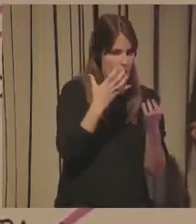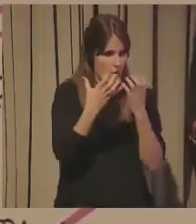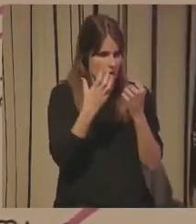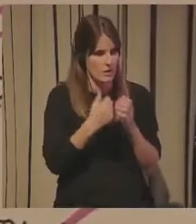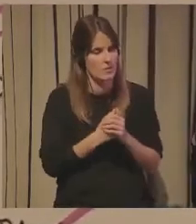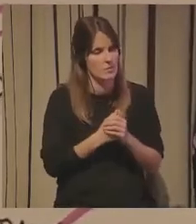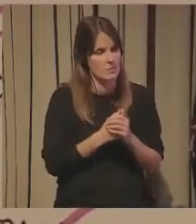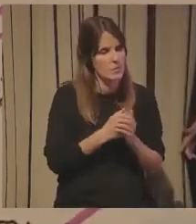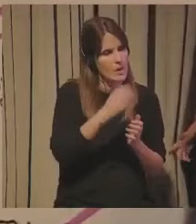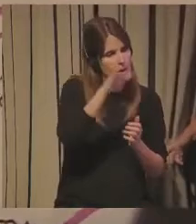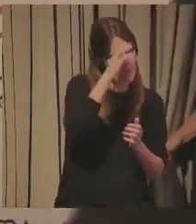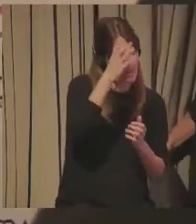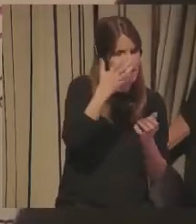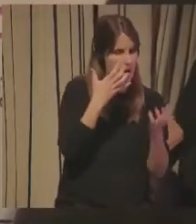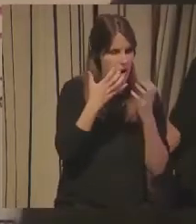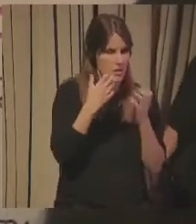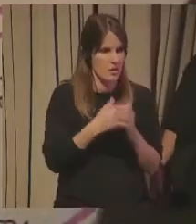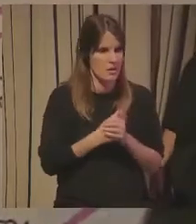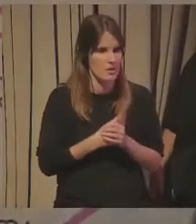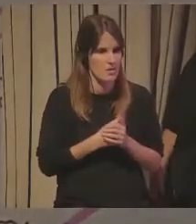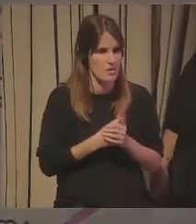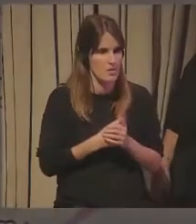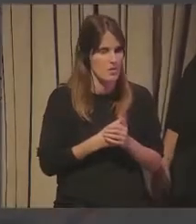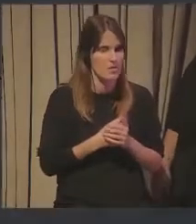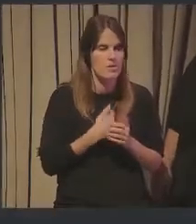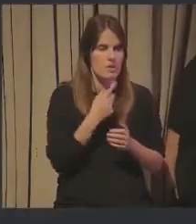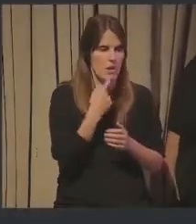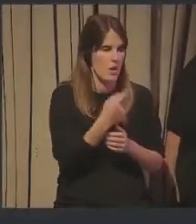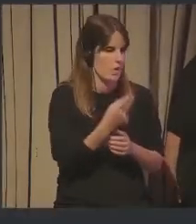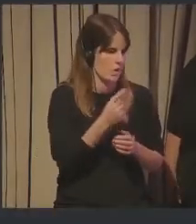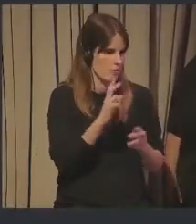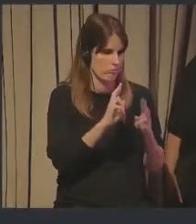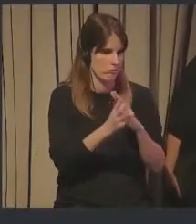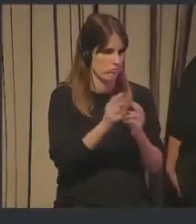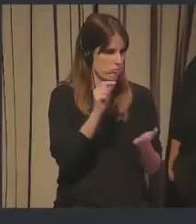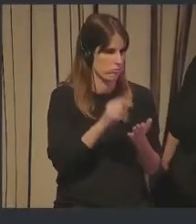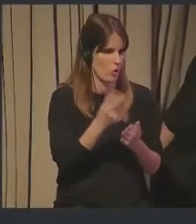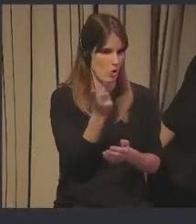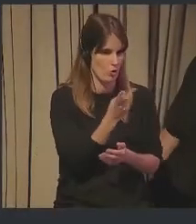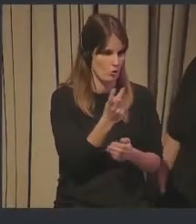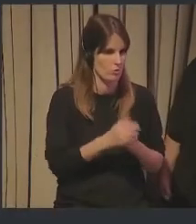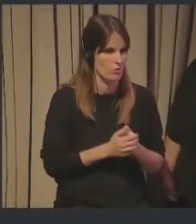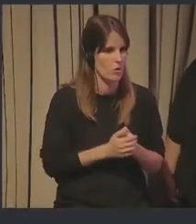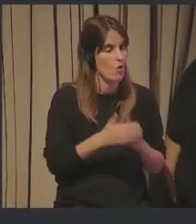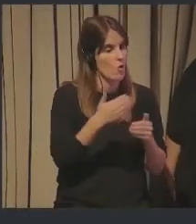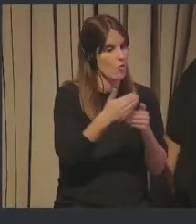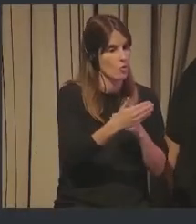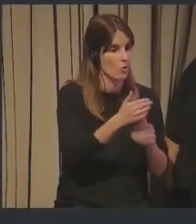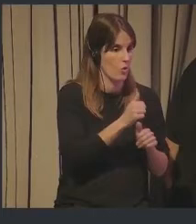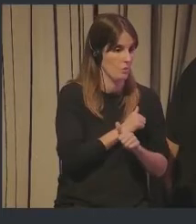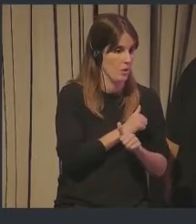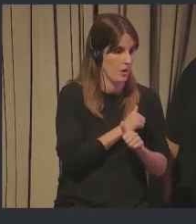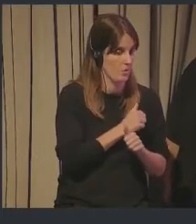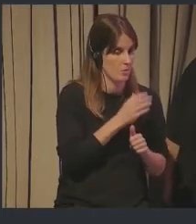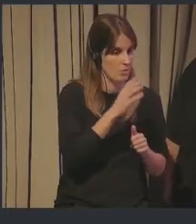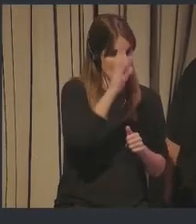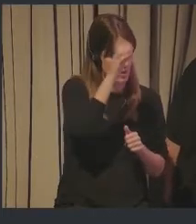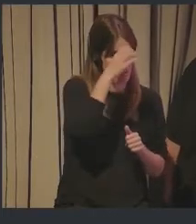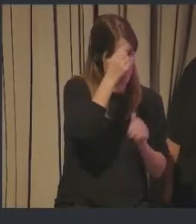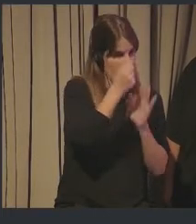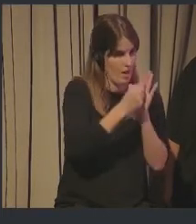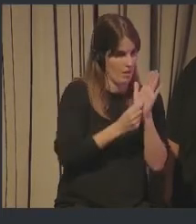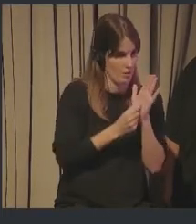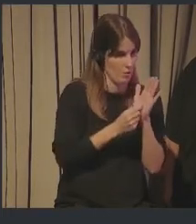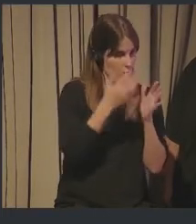¿Es científico o artístico? Y le dije inmediatamente, es ambas cosas. Hay un futuro que esperamos, que es una extrapolación científica lógica